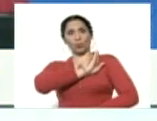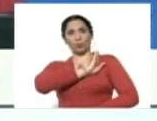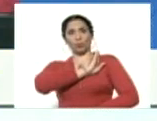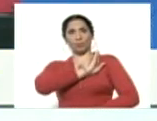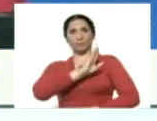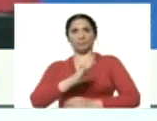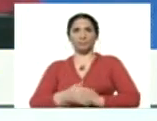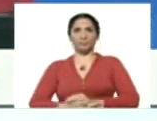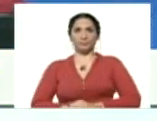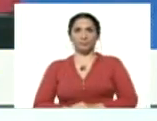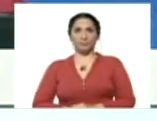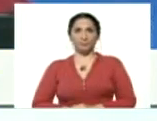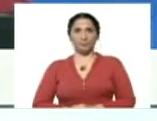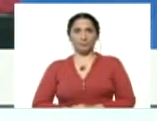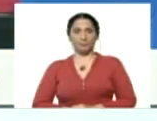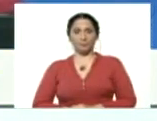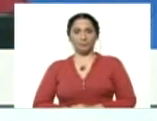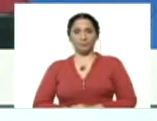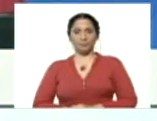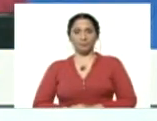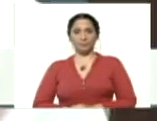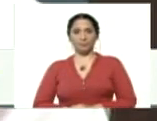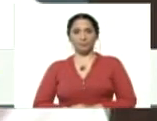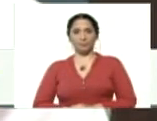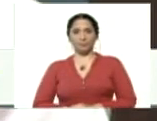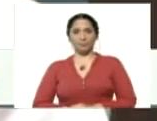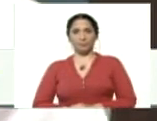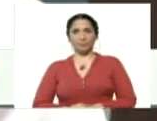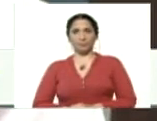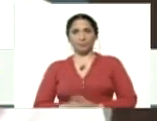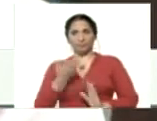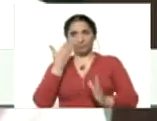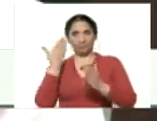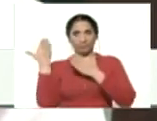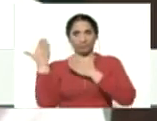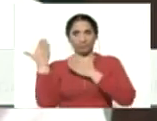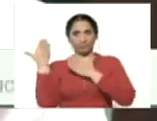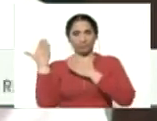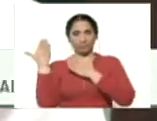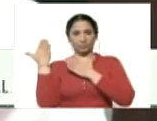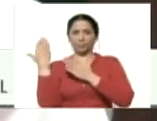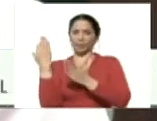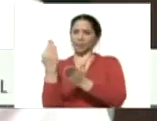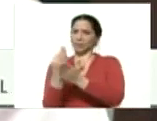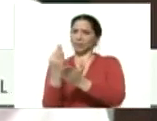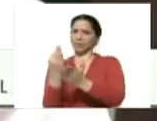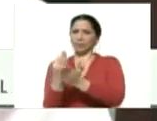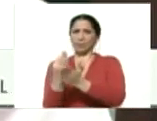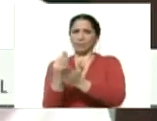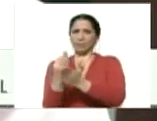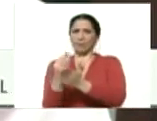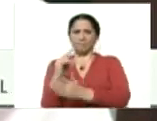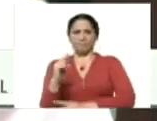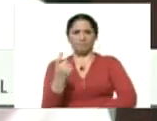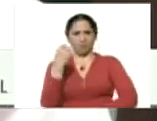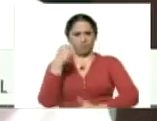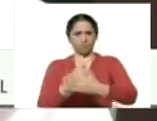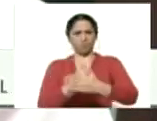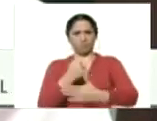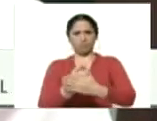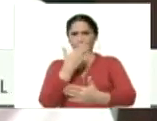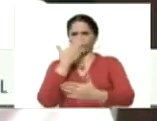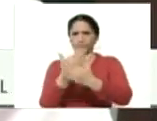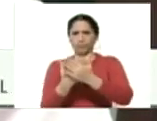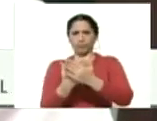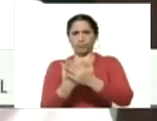Bolivariana de Venezuela, Cilia Flores de Maduro. Siempre en primera línea de combate, Cilia Flores.